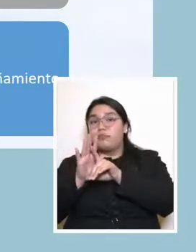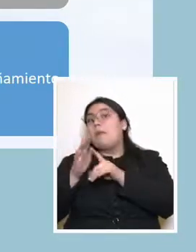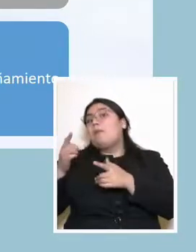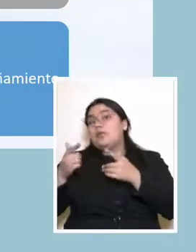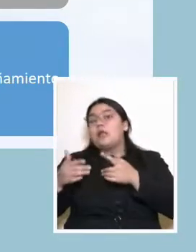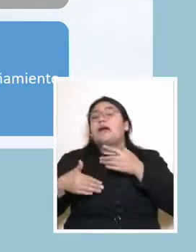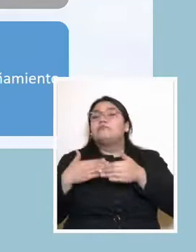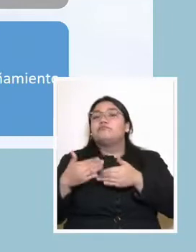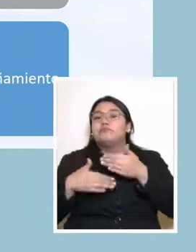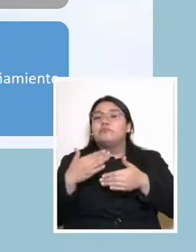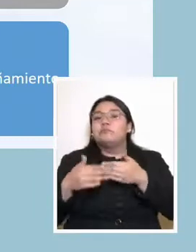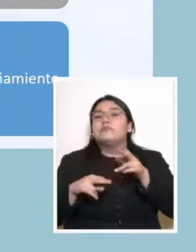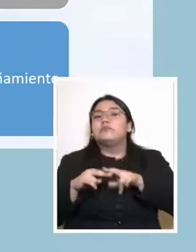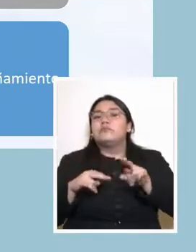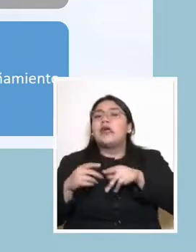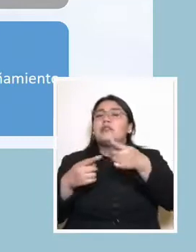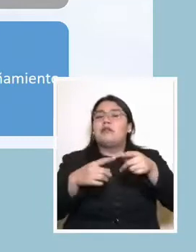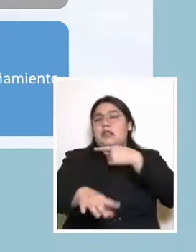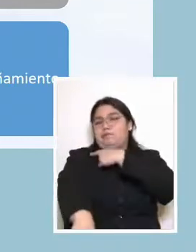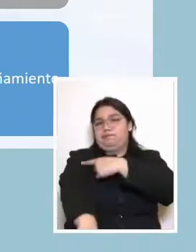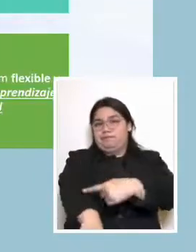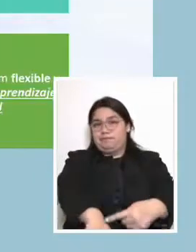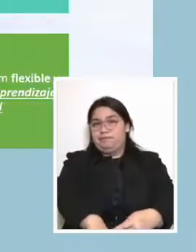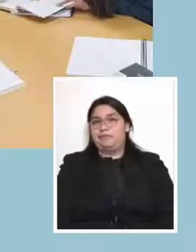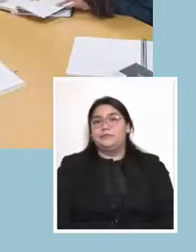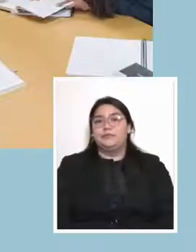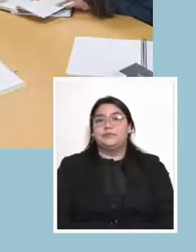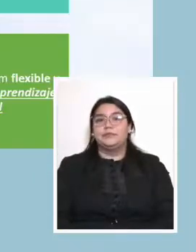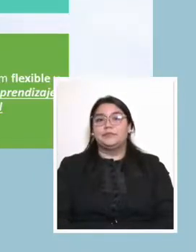¿no es cierto?, en los propios territorios.